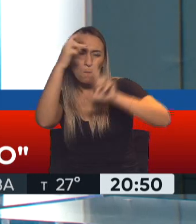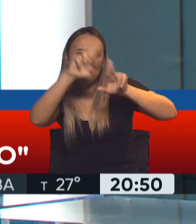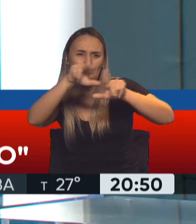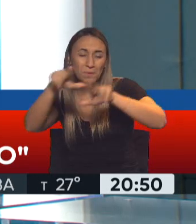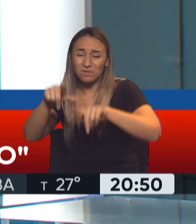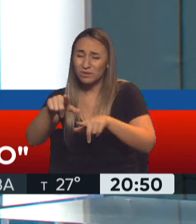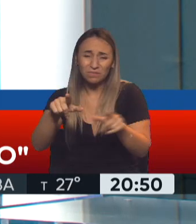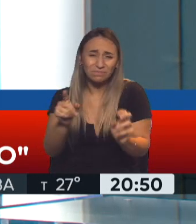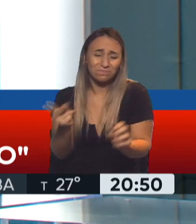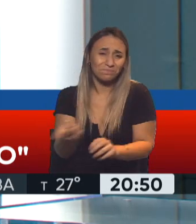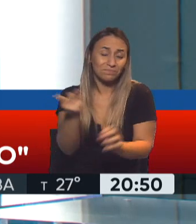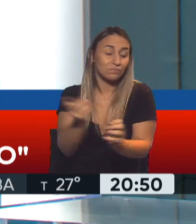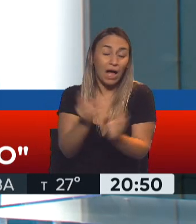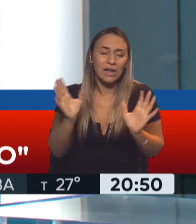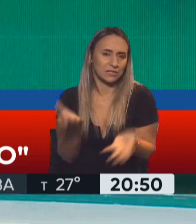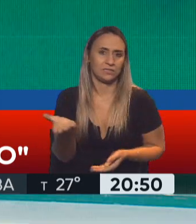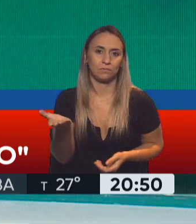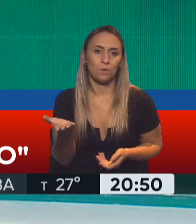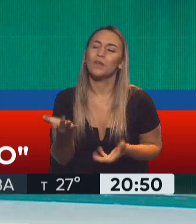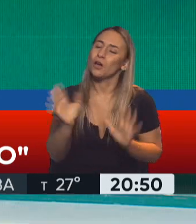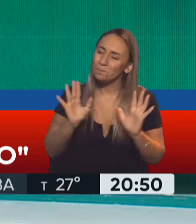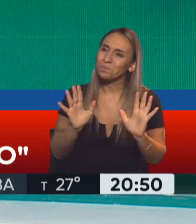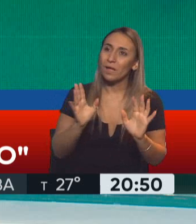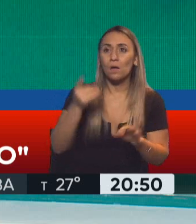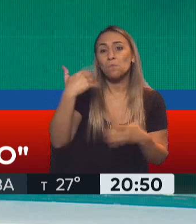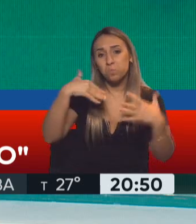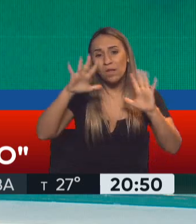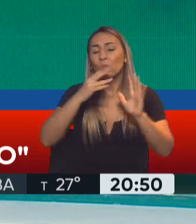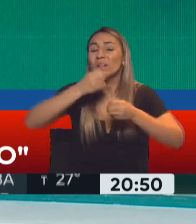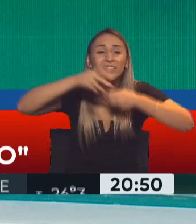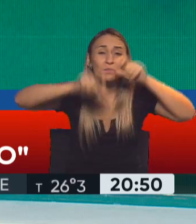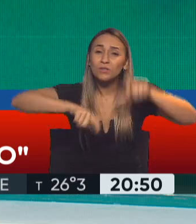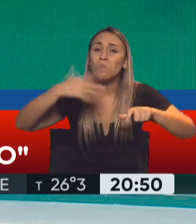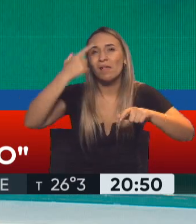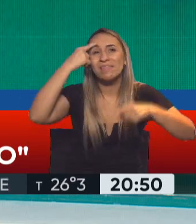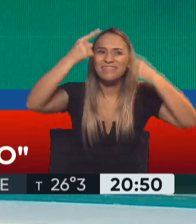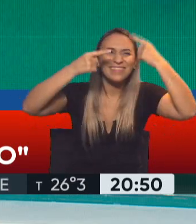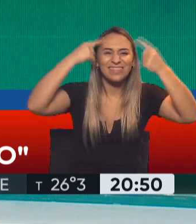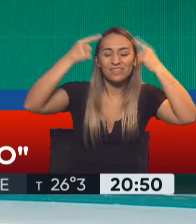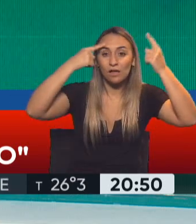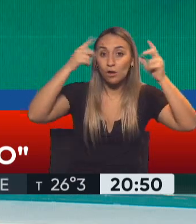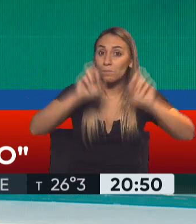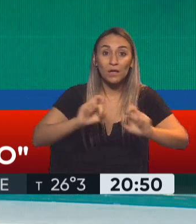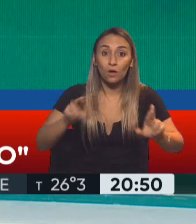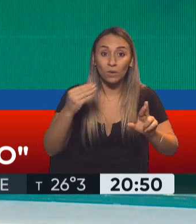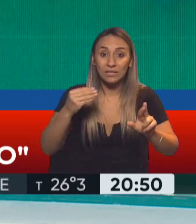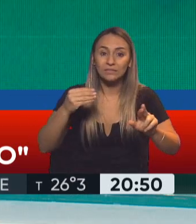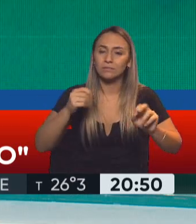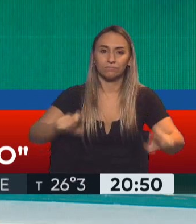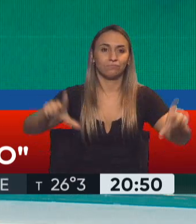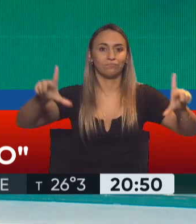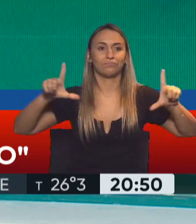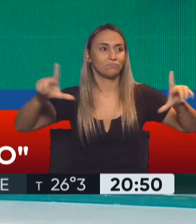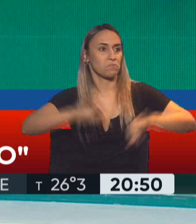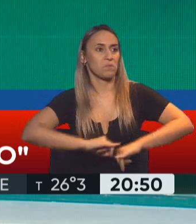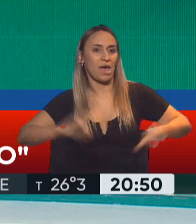lo grave que lo inventen osvaldo lo grave es que esto después aparezca en los medios de comunicación como